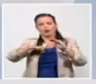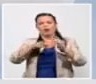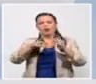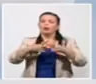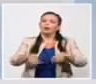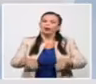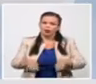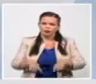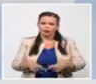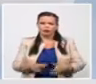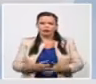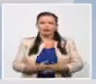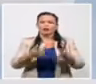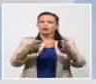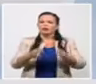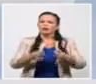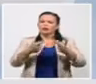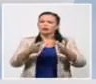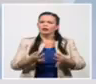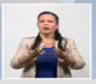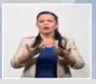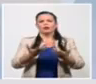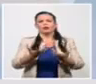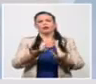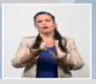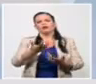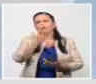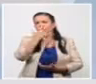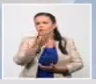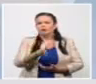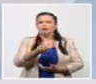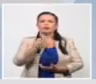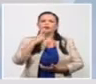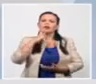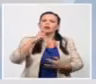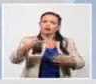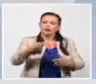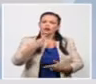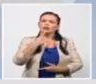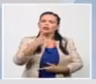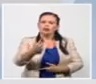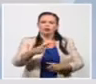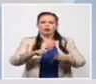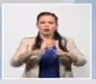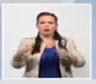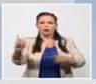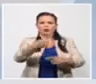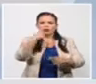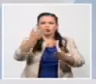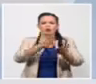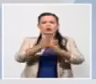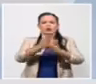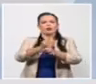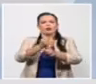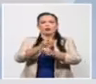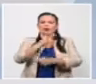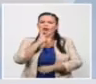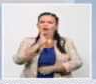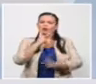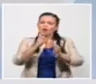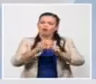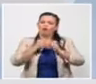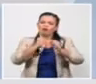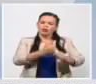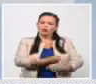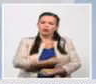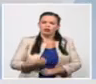lo digo porque trabajamos para que realmente no tengamos fallecidos, y menos en la